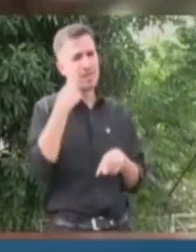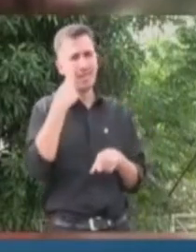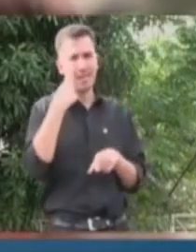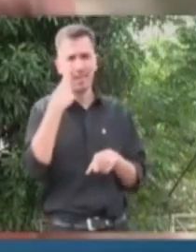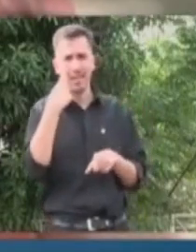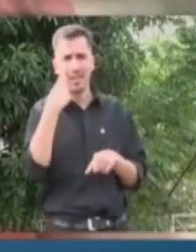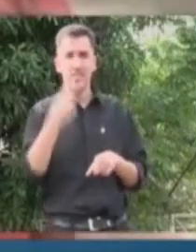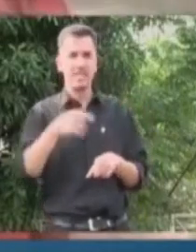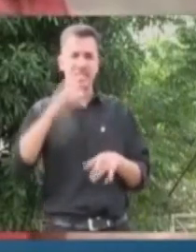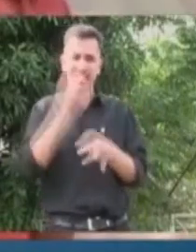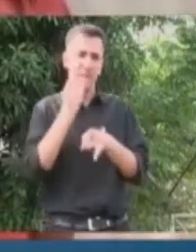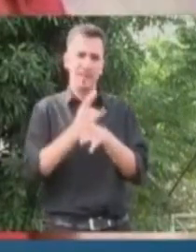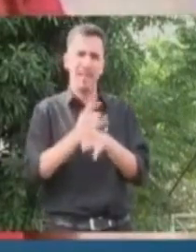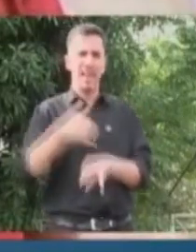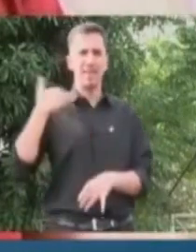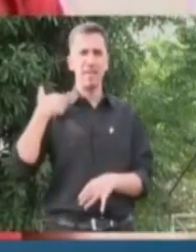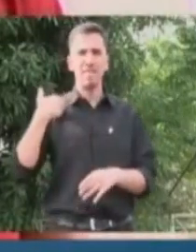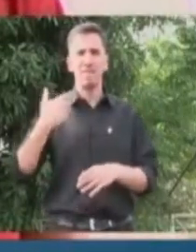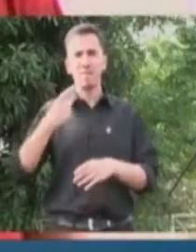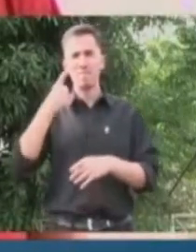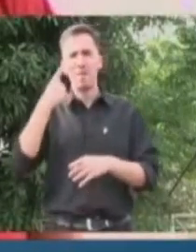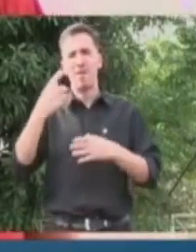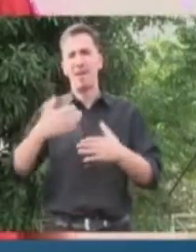son y serán Argentina. ¡Que viva